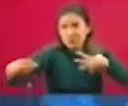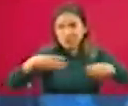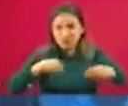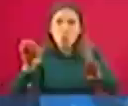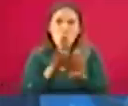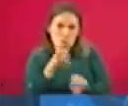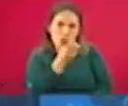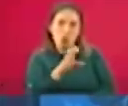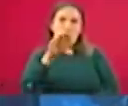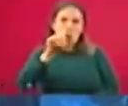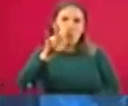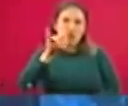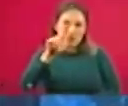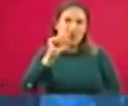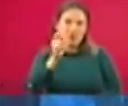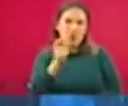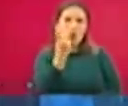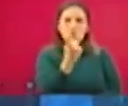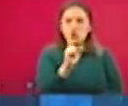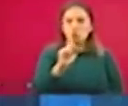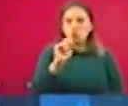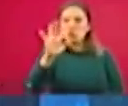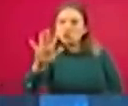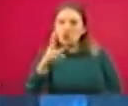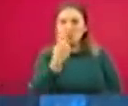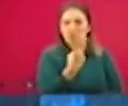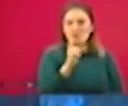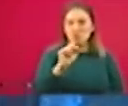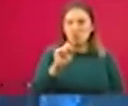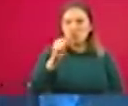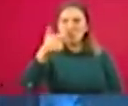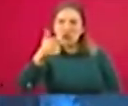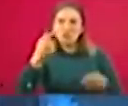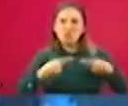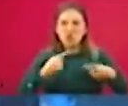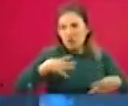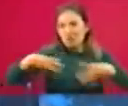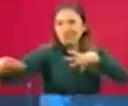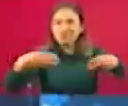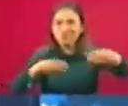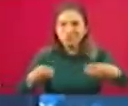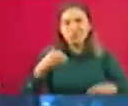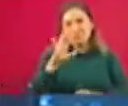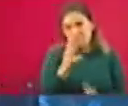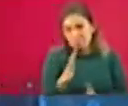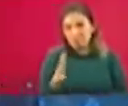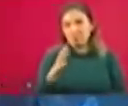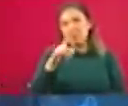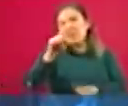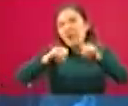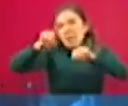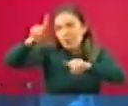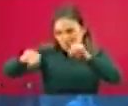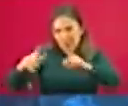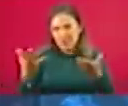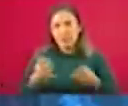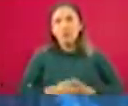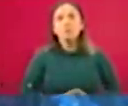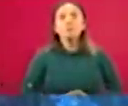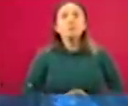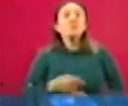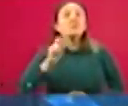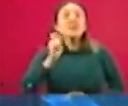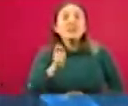a utilizar el modelo Centinela como el elemento principal de información. Y hay varias razones técnicas, les menciono dos. Una es